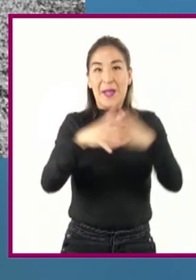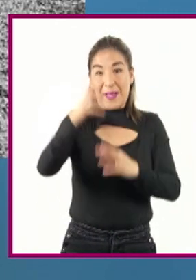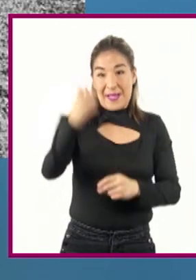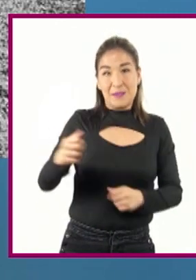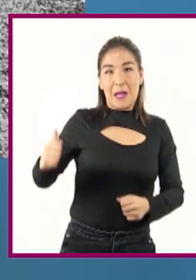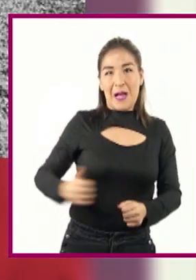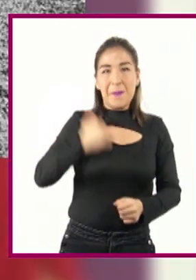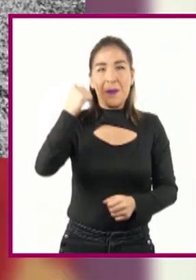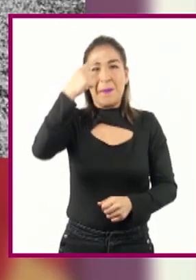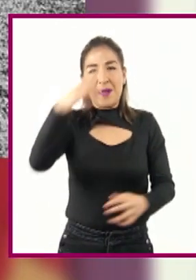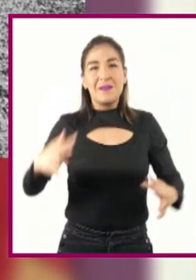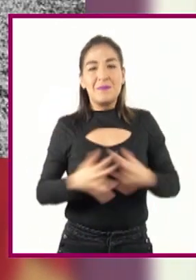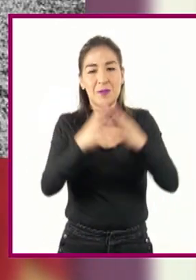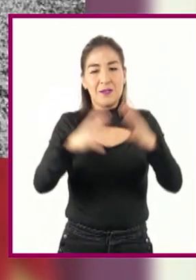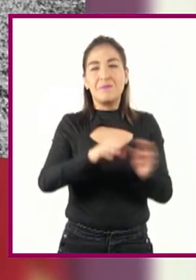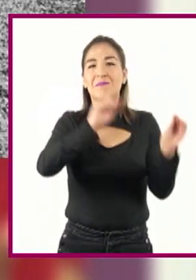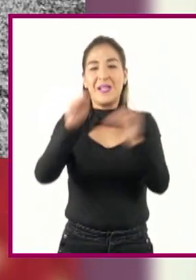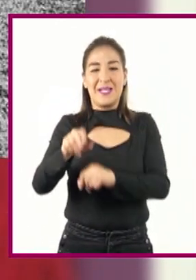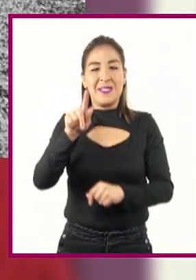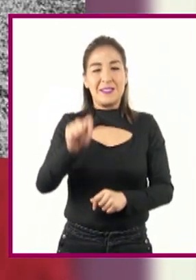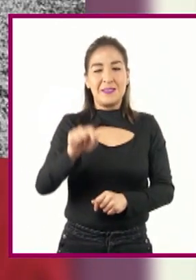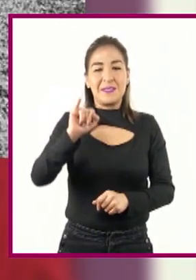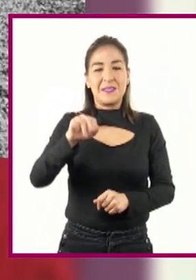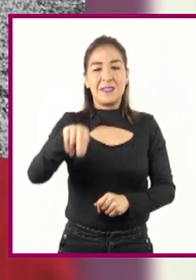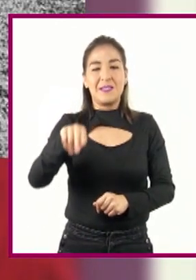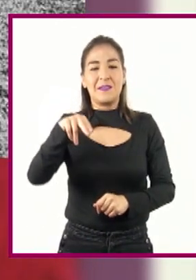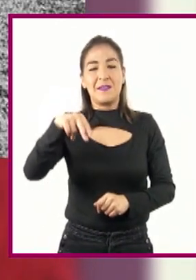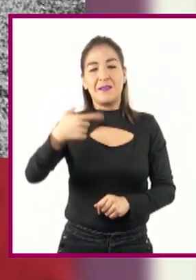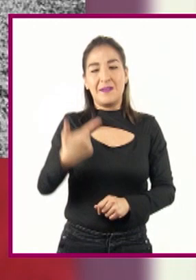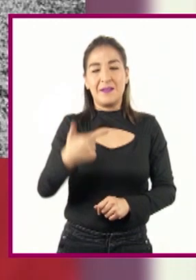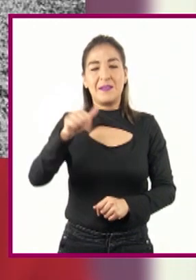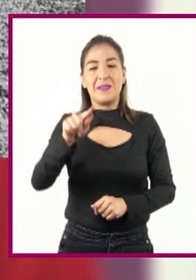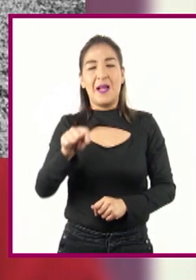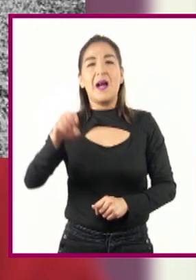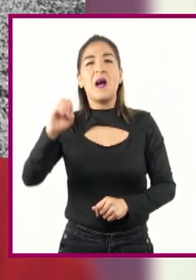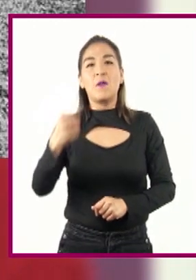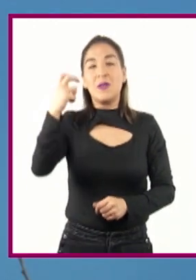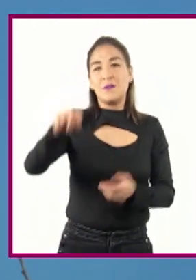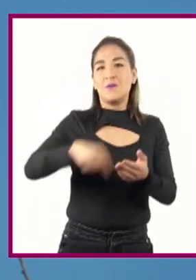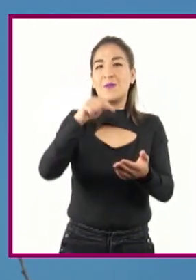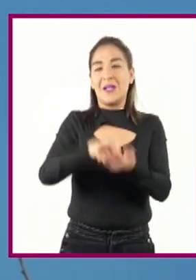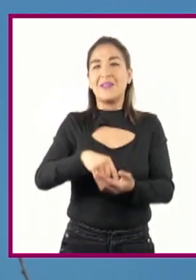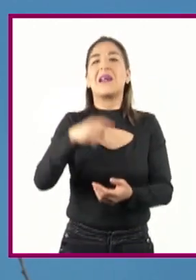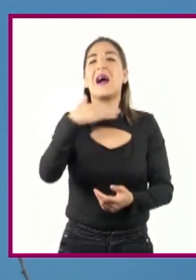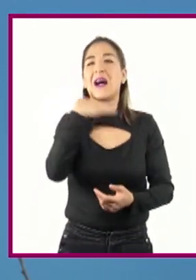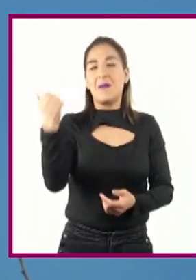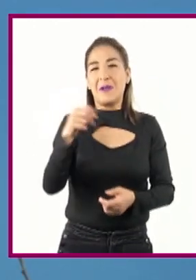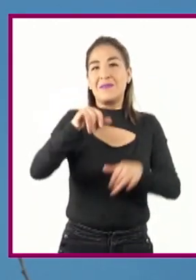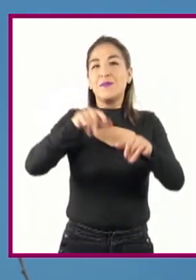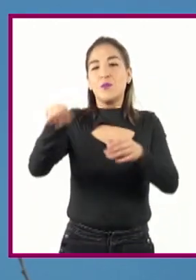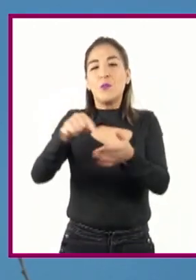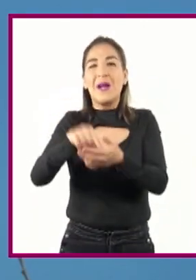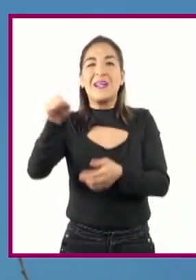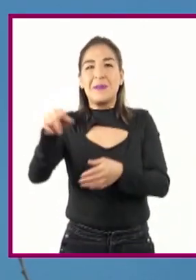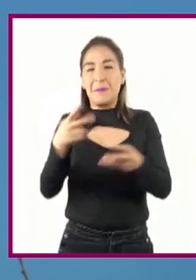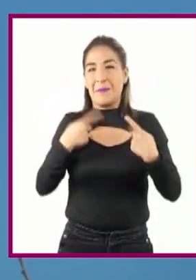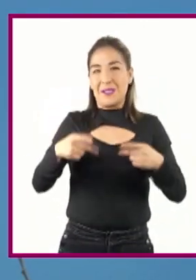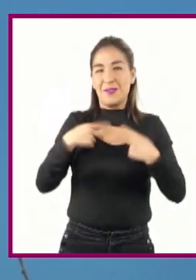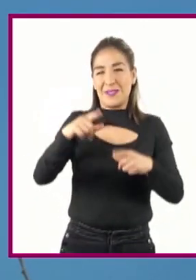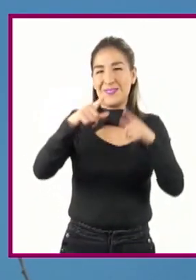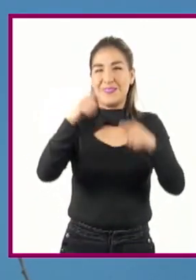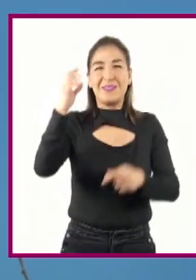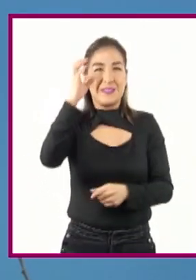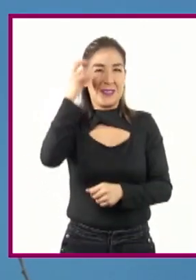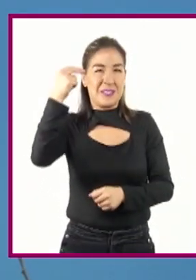guerra para invadir Tsingtao, que era un puerto alemán en territorio chino. En el cercano oriente,